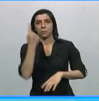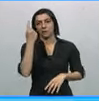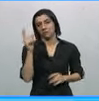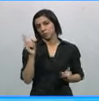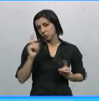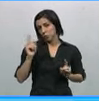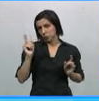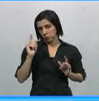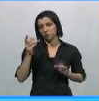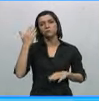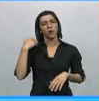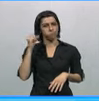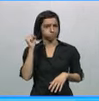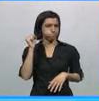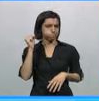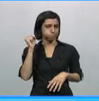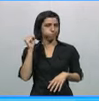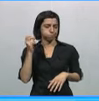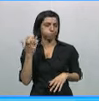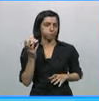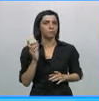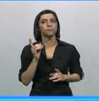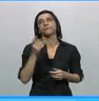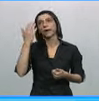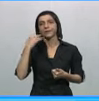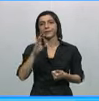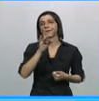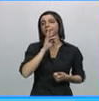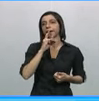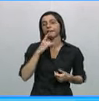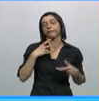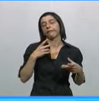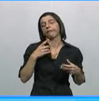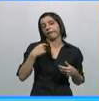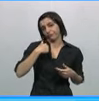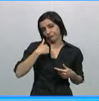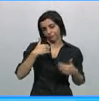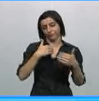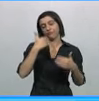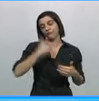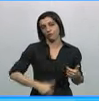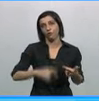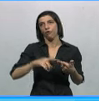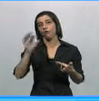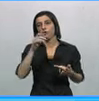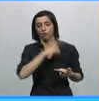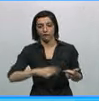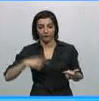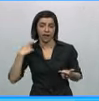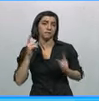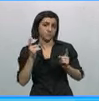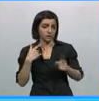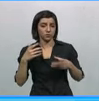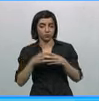ya lo he enfrentado varias veces, dirigiendo a Colón, a Vélez, así que a mismo San Lorenzo,